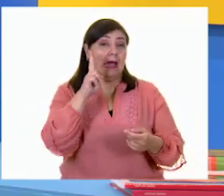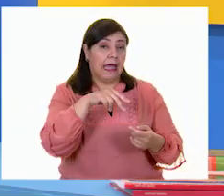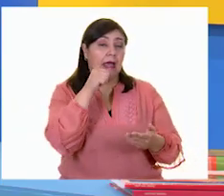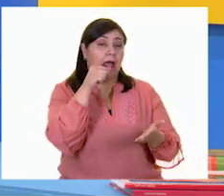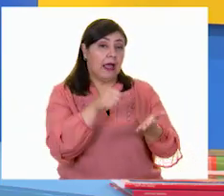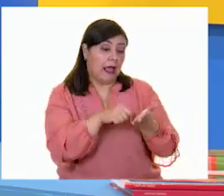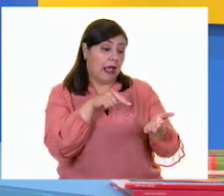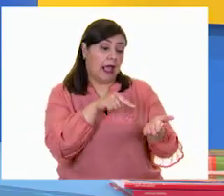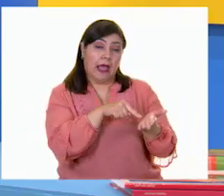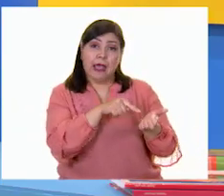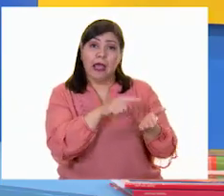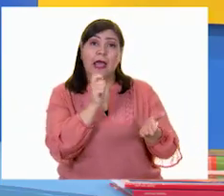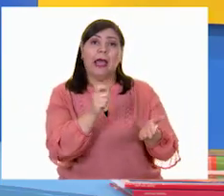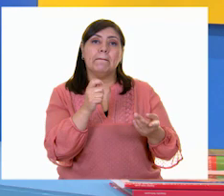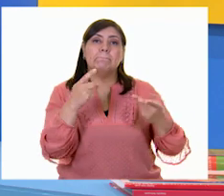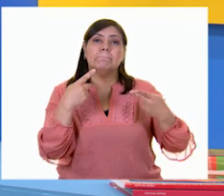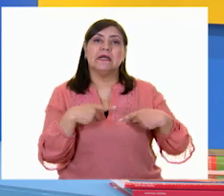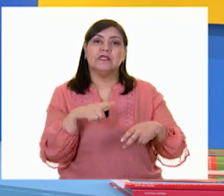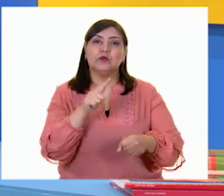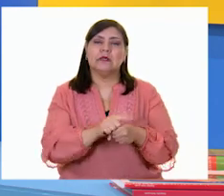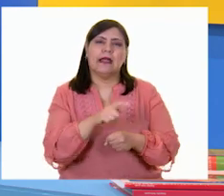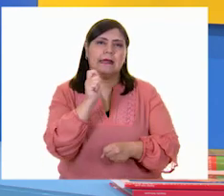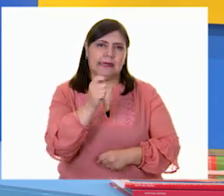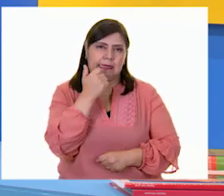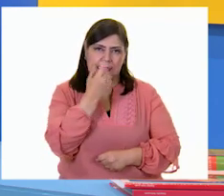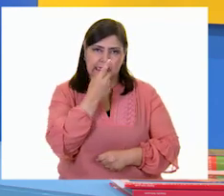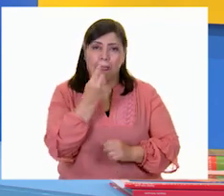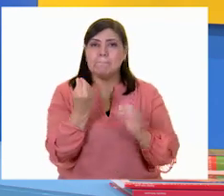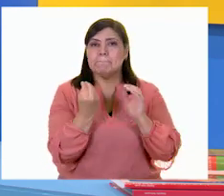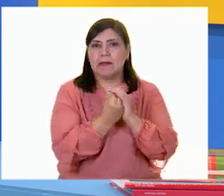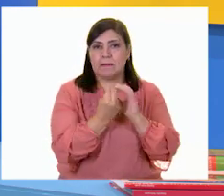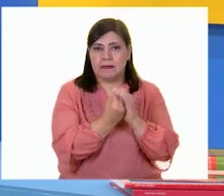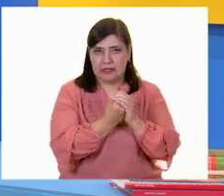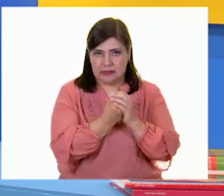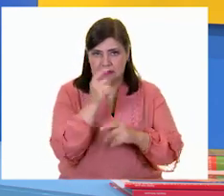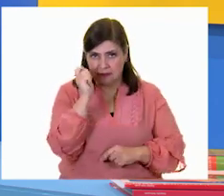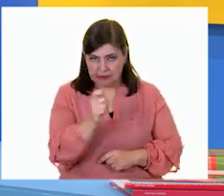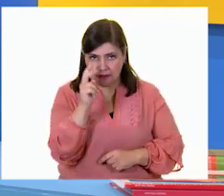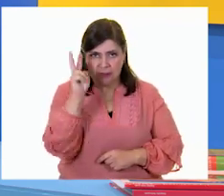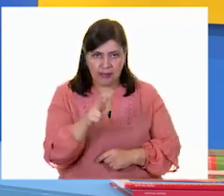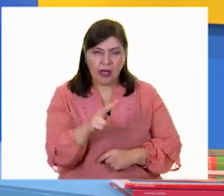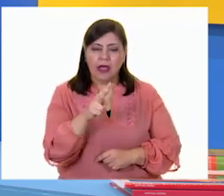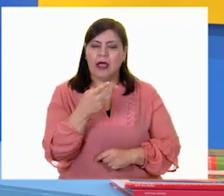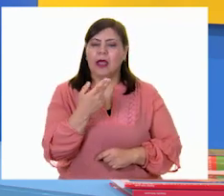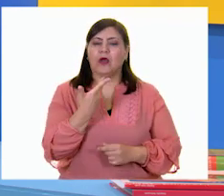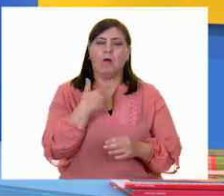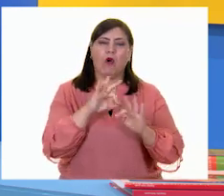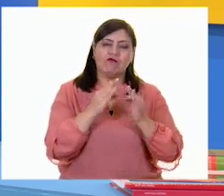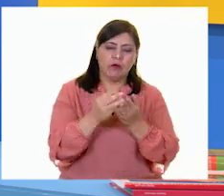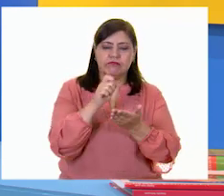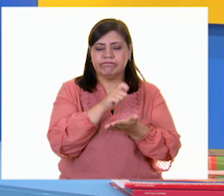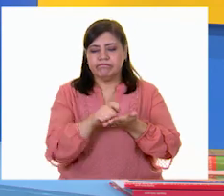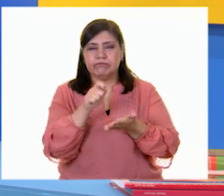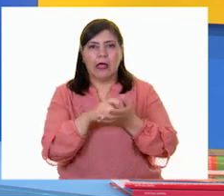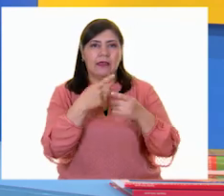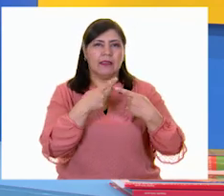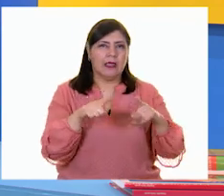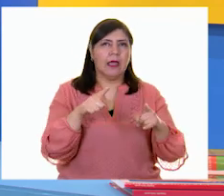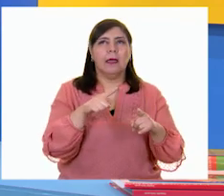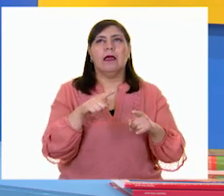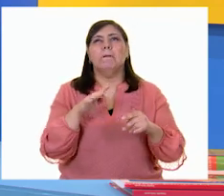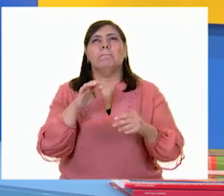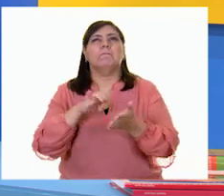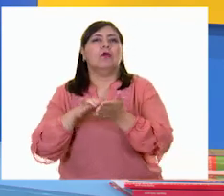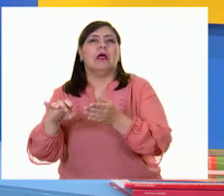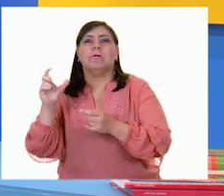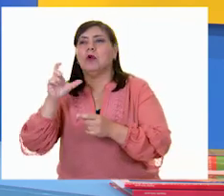su nombre lo indica, personales, es decir, privadas, por lo que se emplea un lenguaje diferente al que se usa, por ejemplo, en